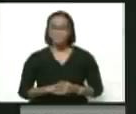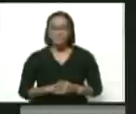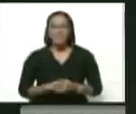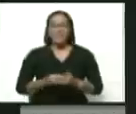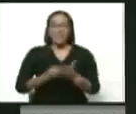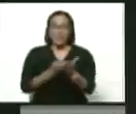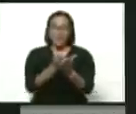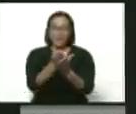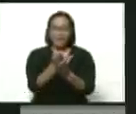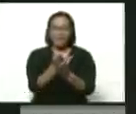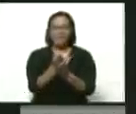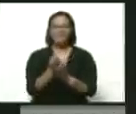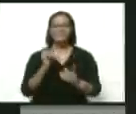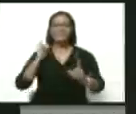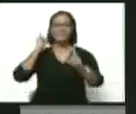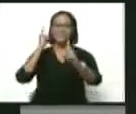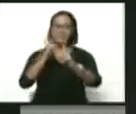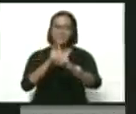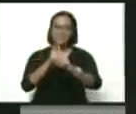Leales desde la candela,